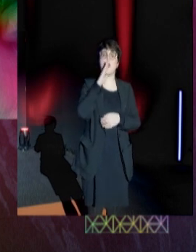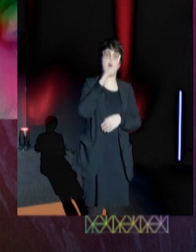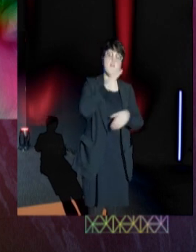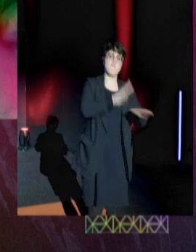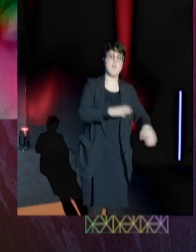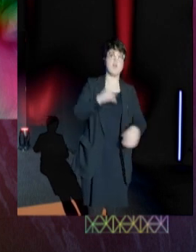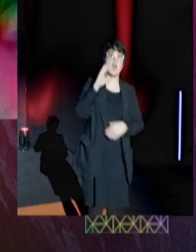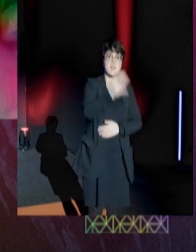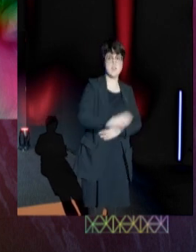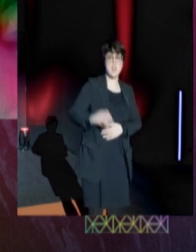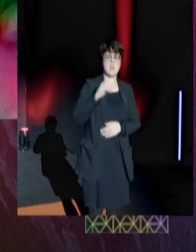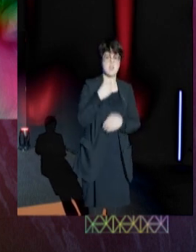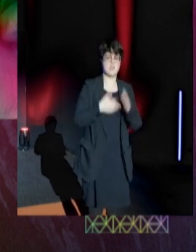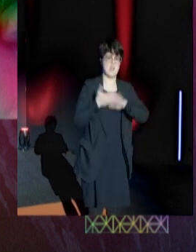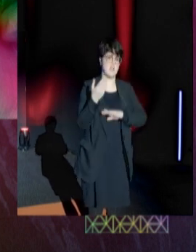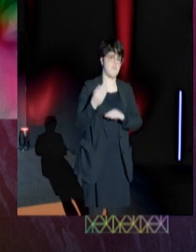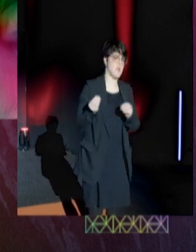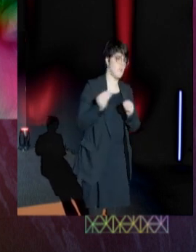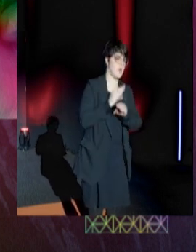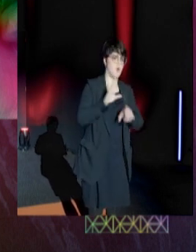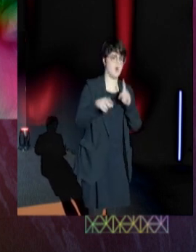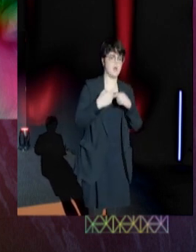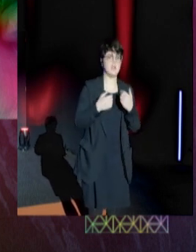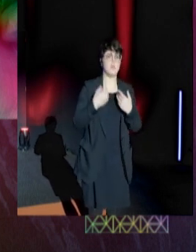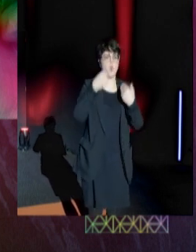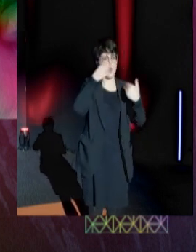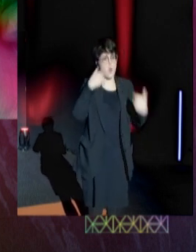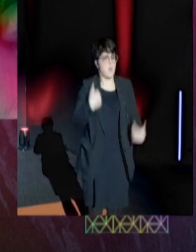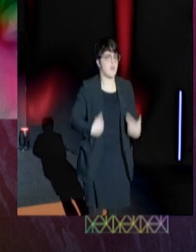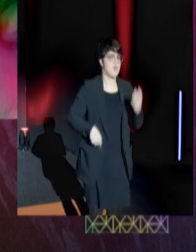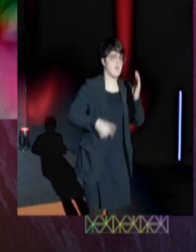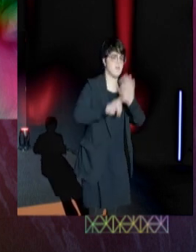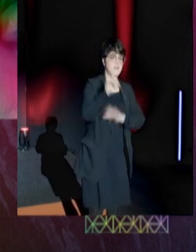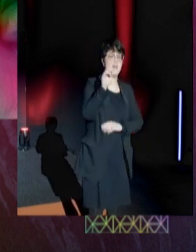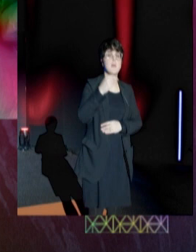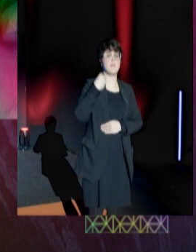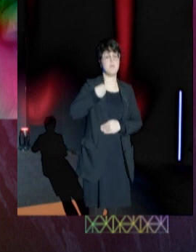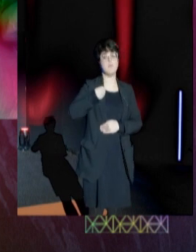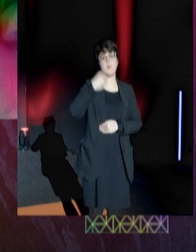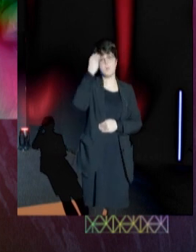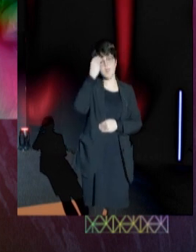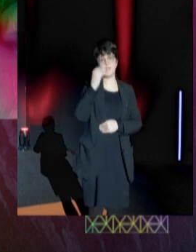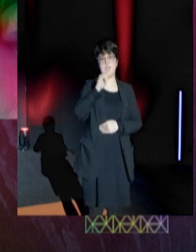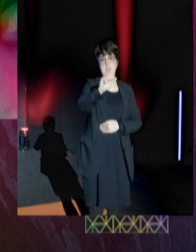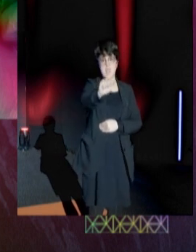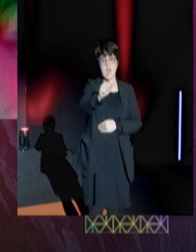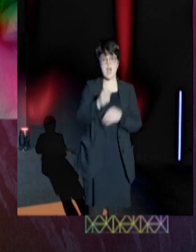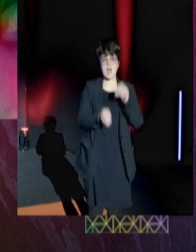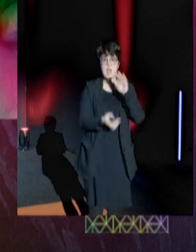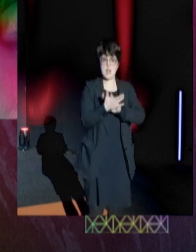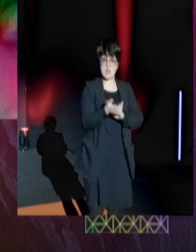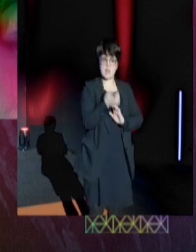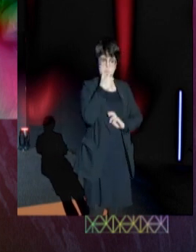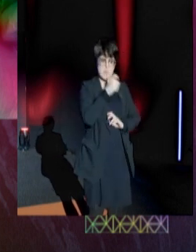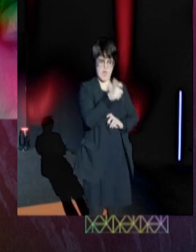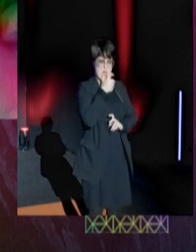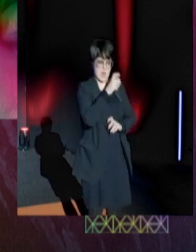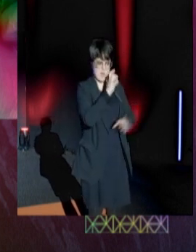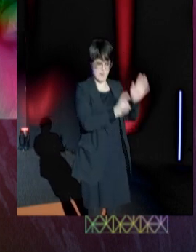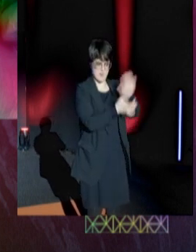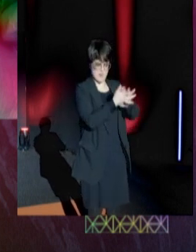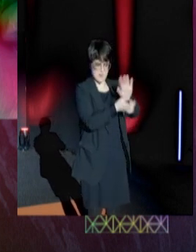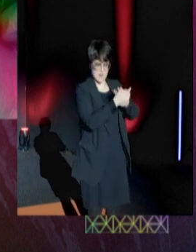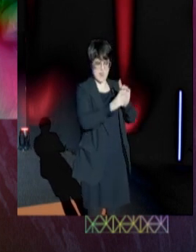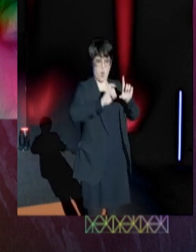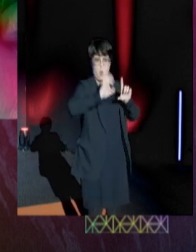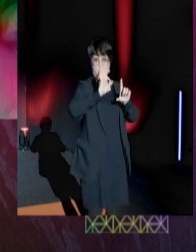mismo para el progreso de la humanidad es decir pensar que la ía generativa no solo genera palabras no solo genera gráfico